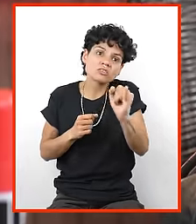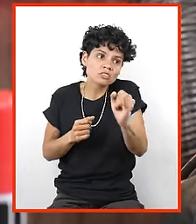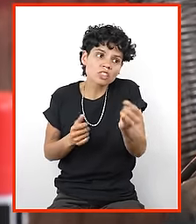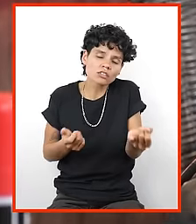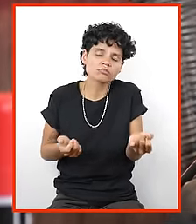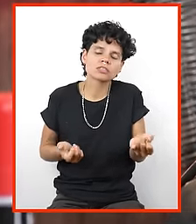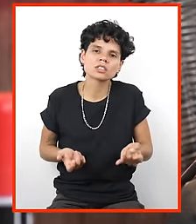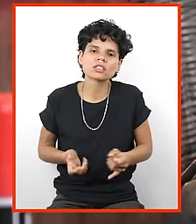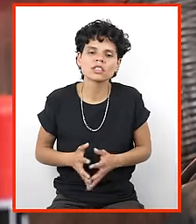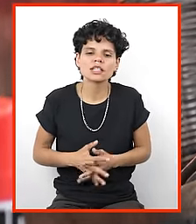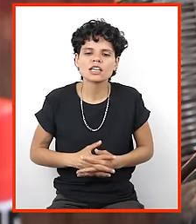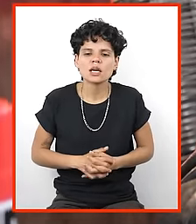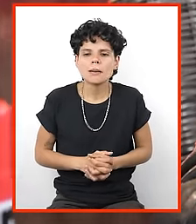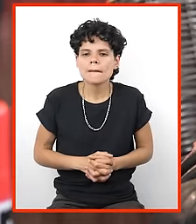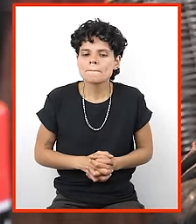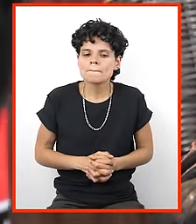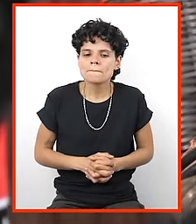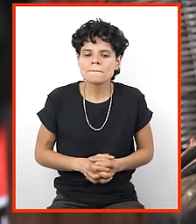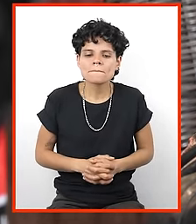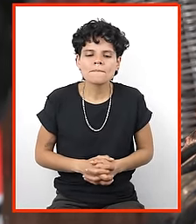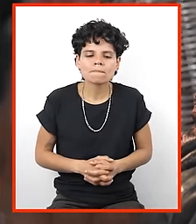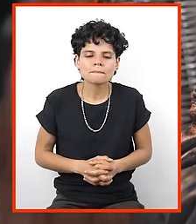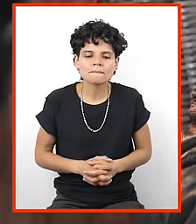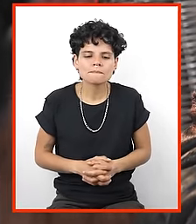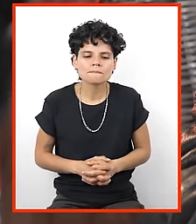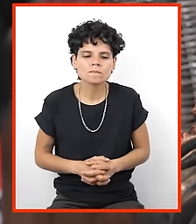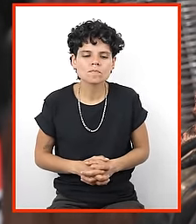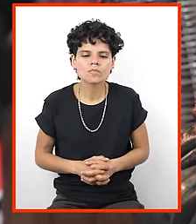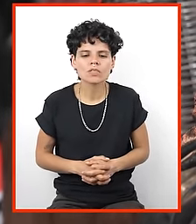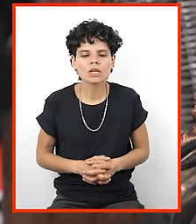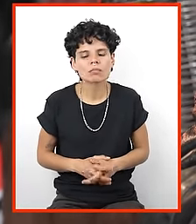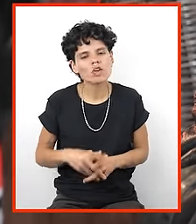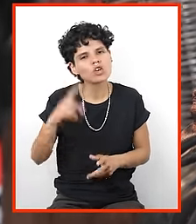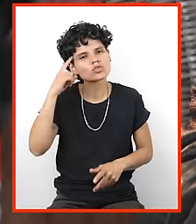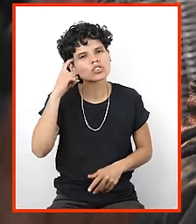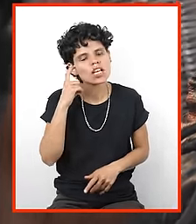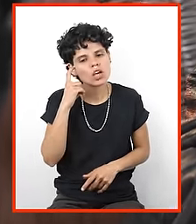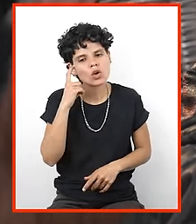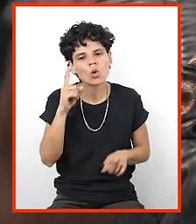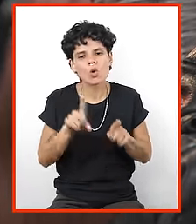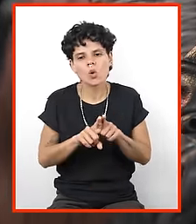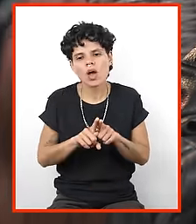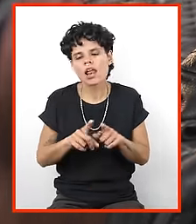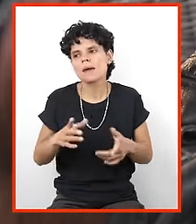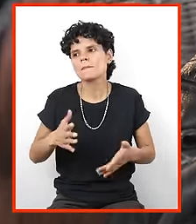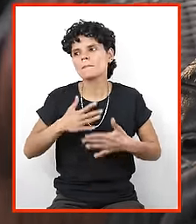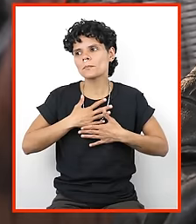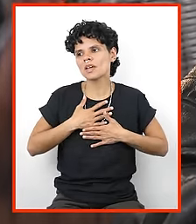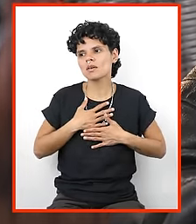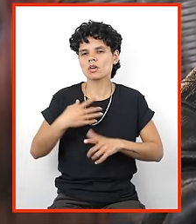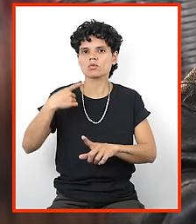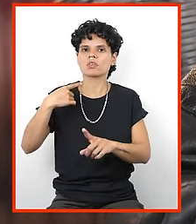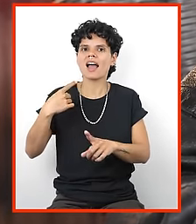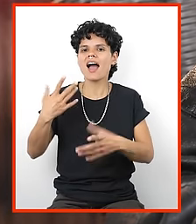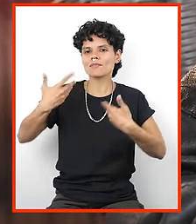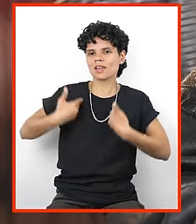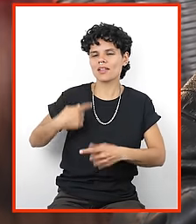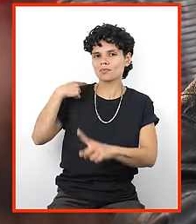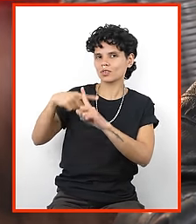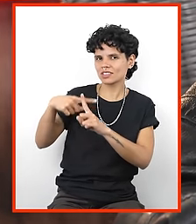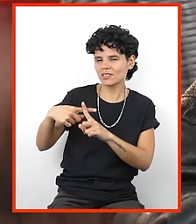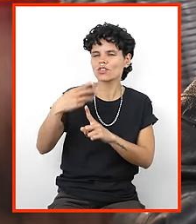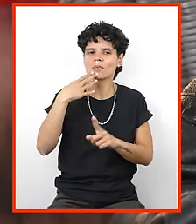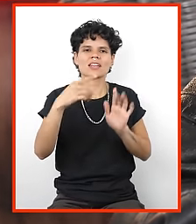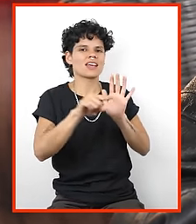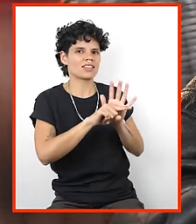pero creo que es como una de mis grandes virtudes y a la vez defecto. Porque creo que es algo con